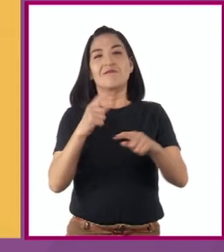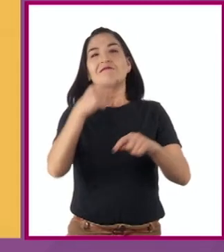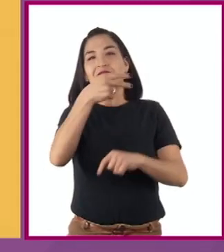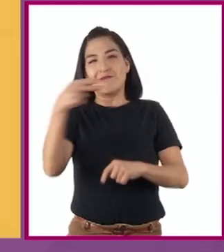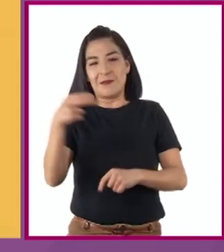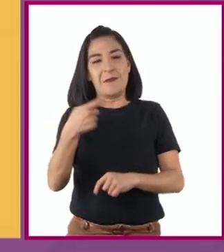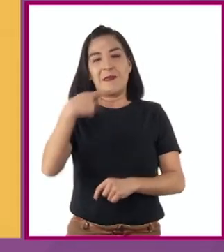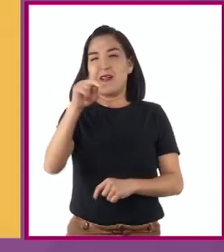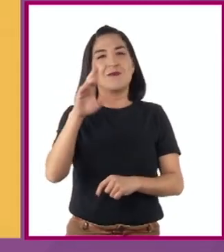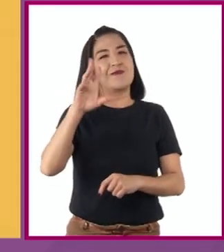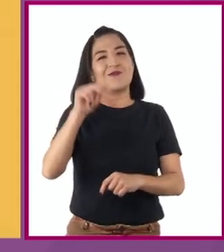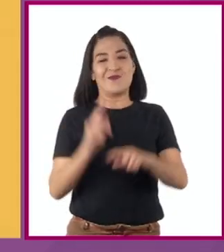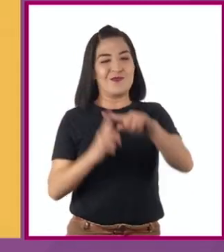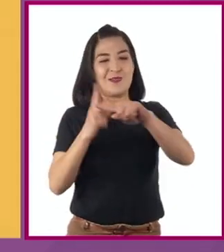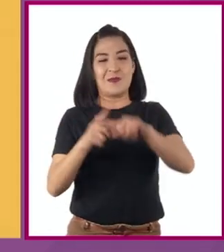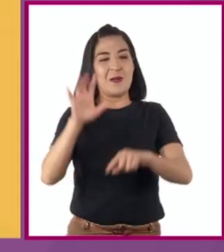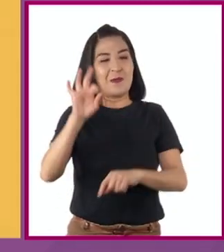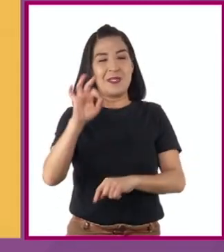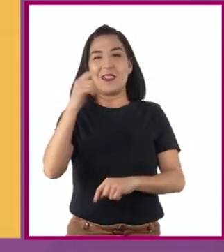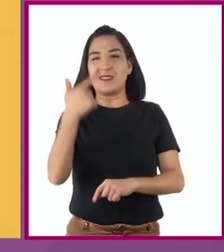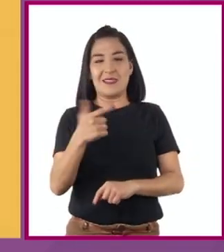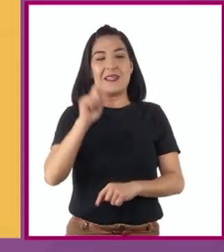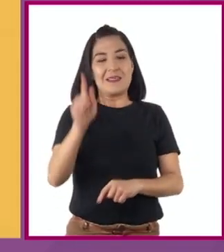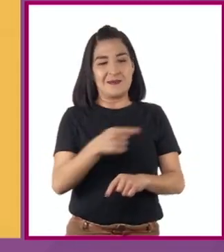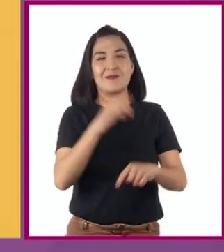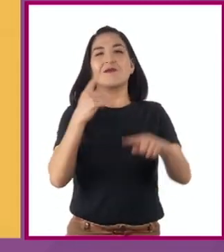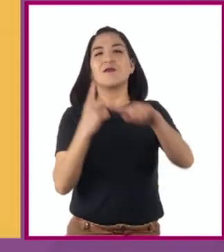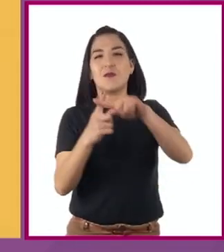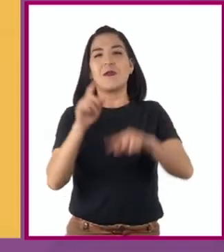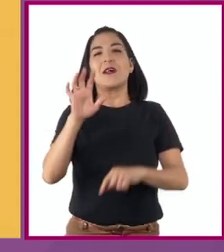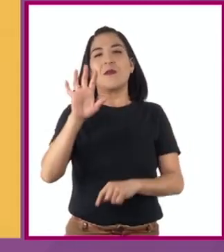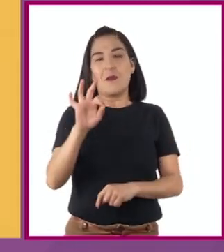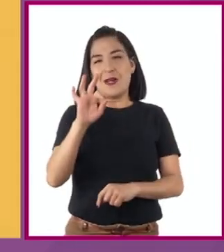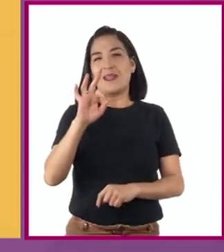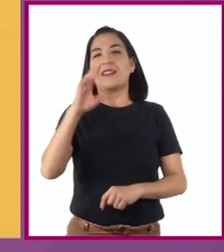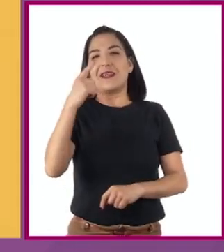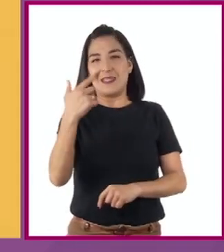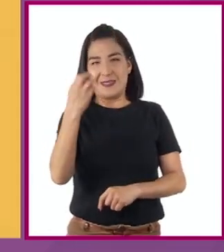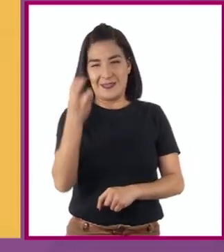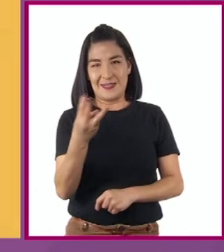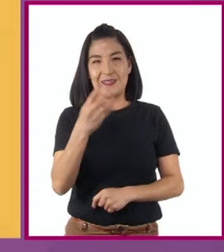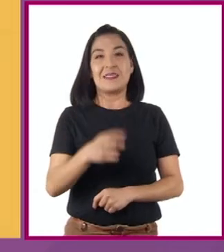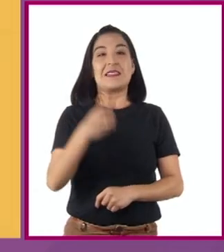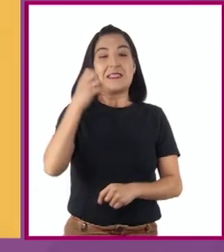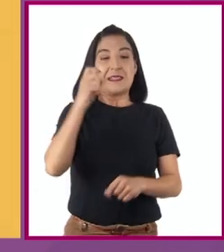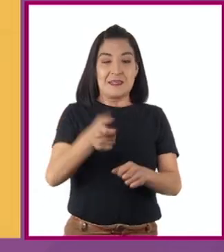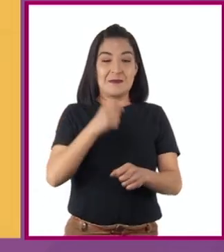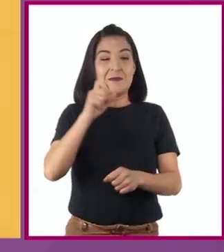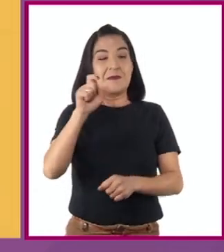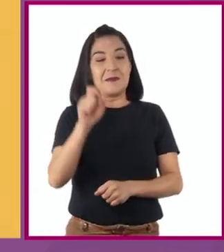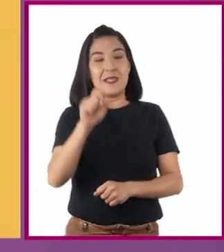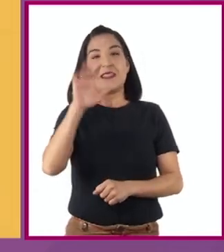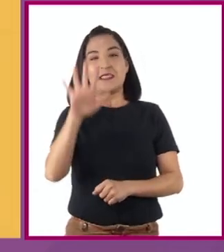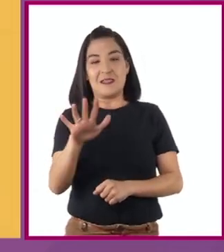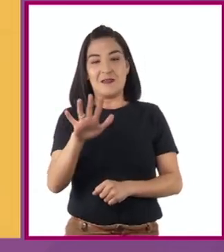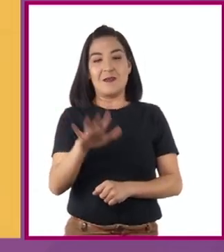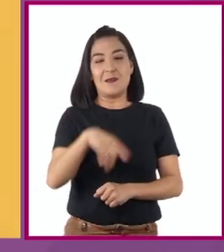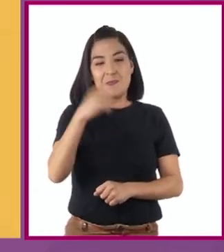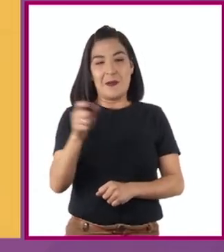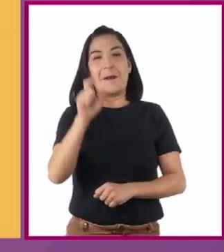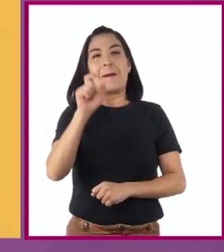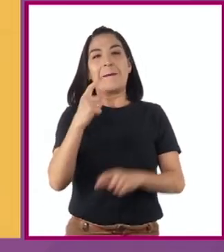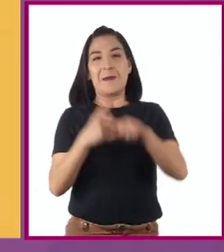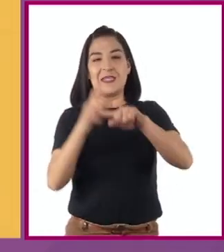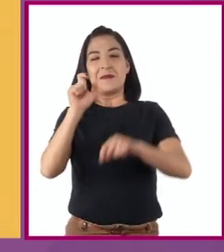no suman 47, suman 43. Tercera opción, 25 y 22.